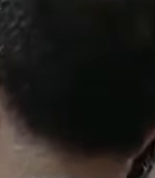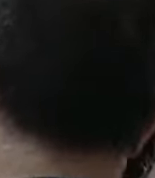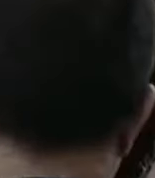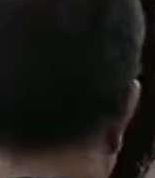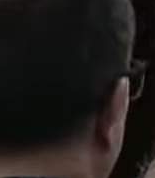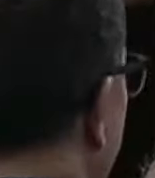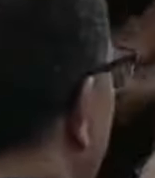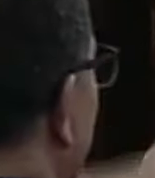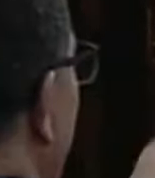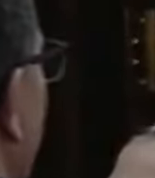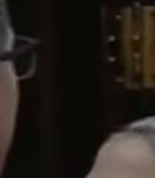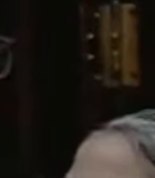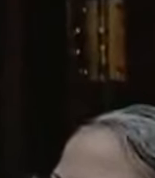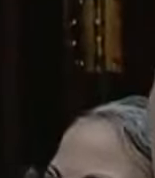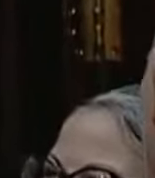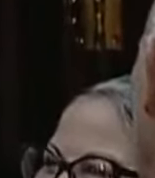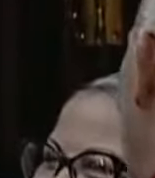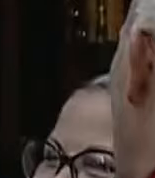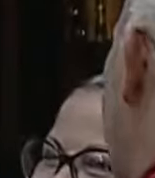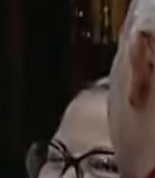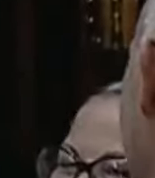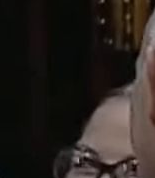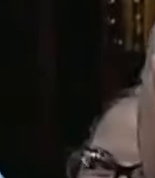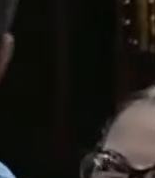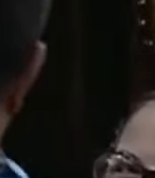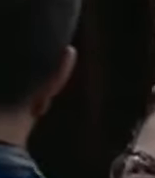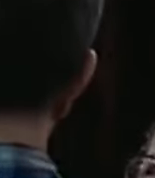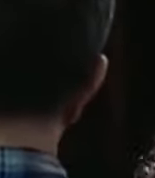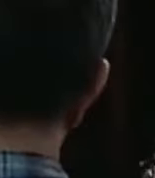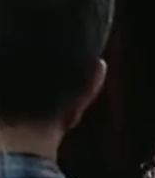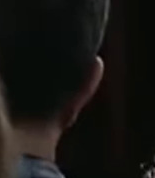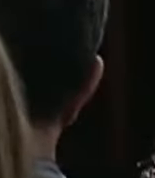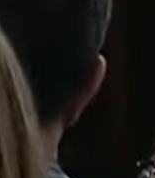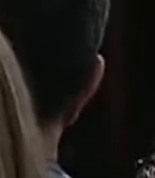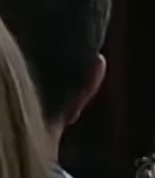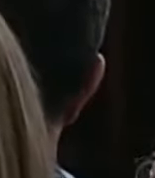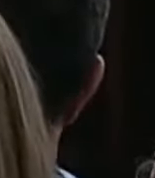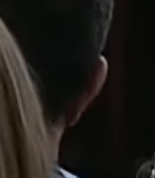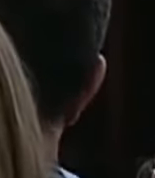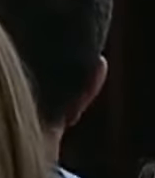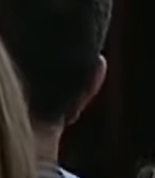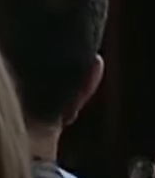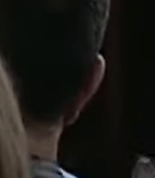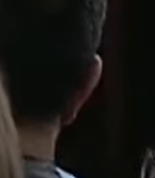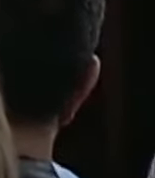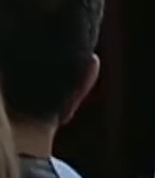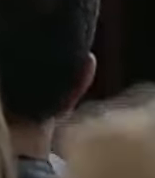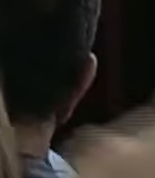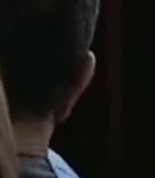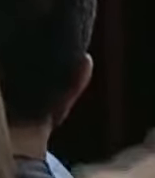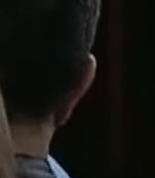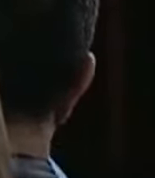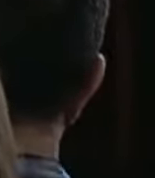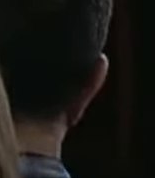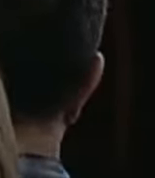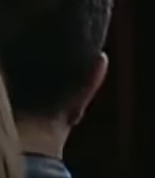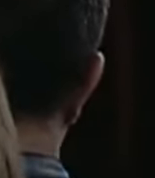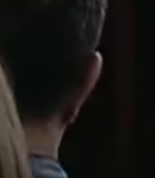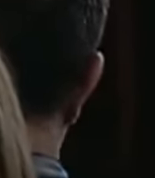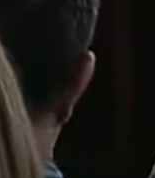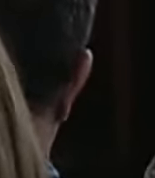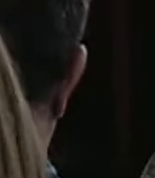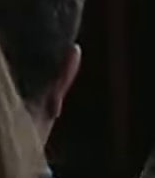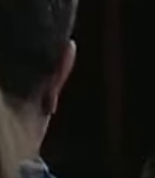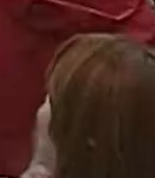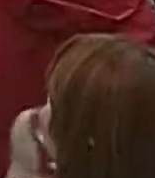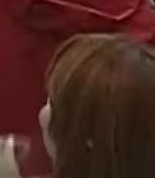sostendrá un encuentro con las 5 generaciones forjadoras de la revolución en el Salón Boyacá. Recordemos que el pasado